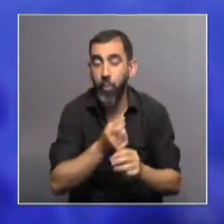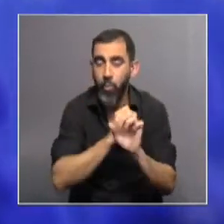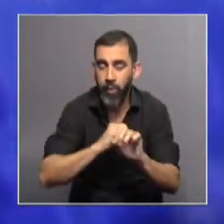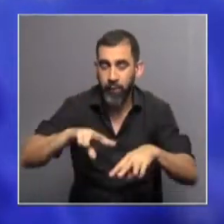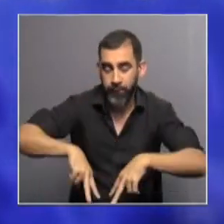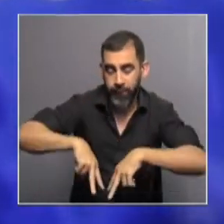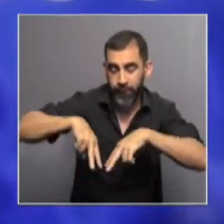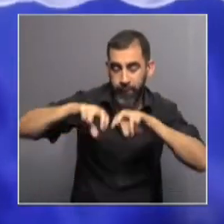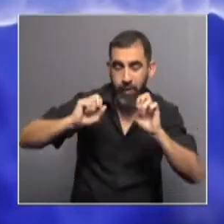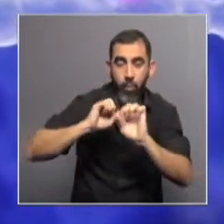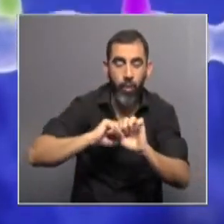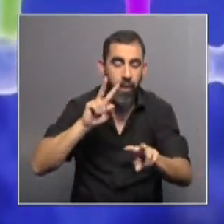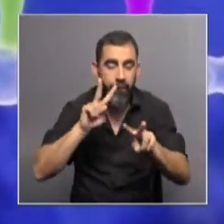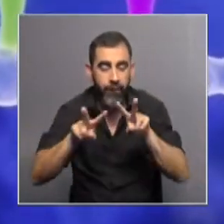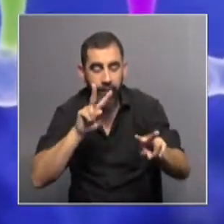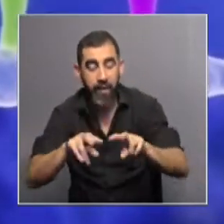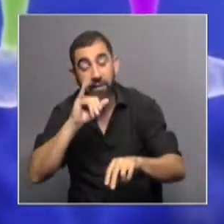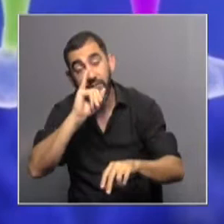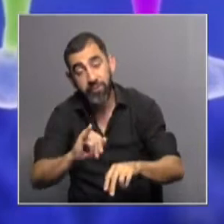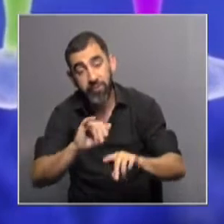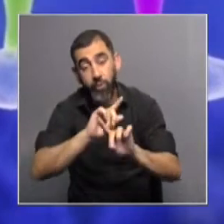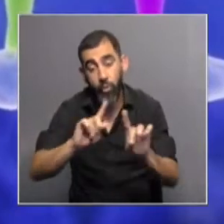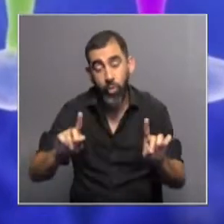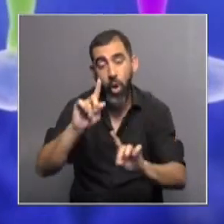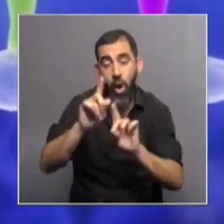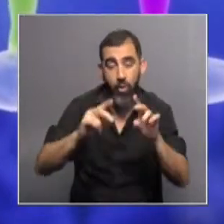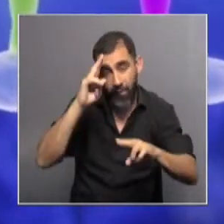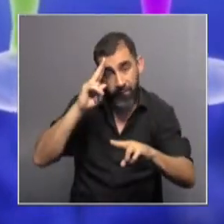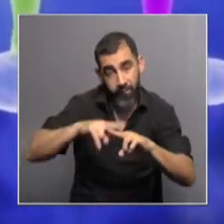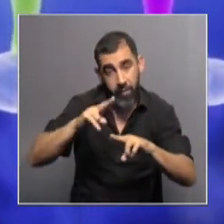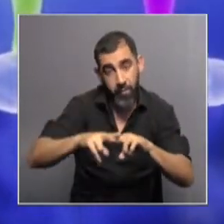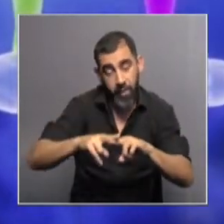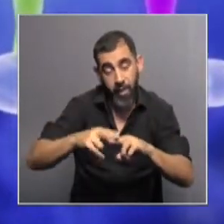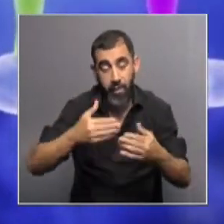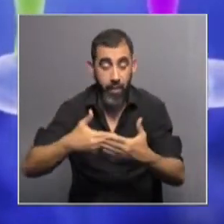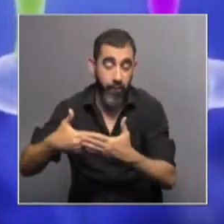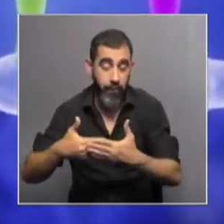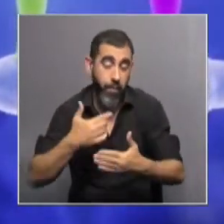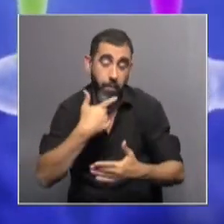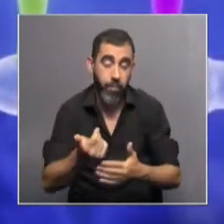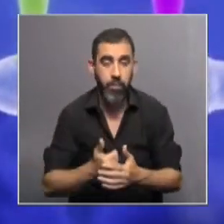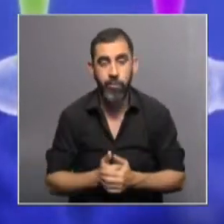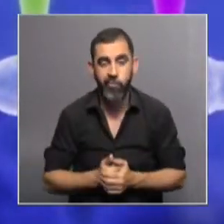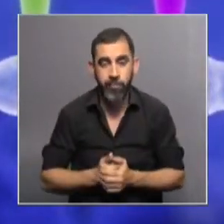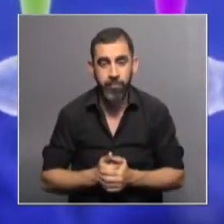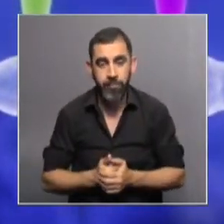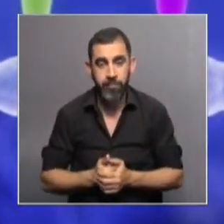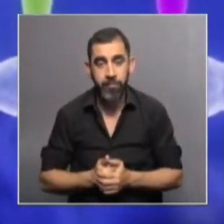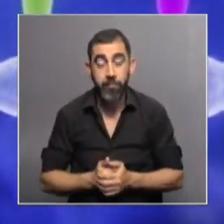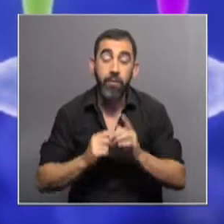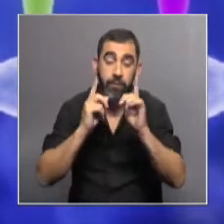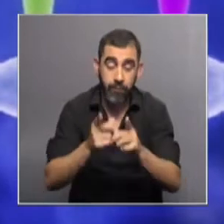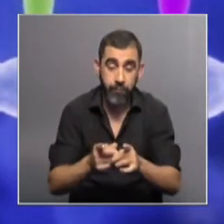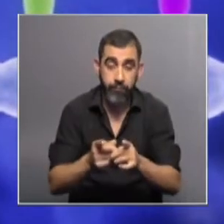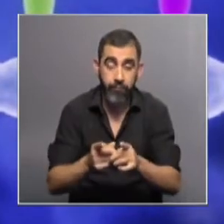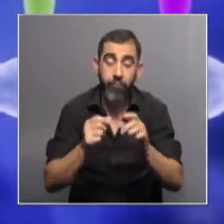analizar y poder ver, digamos, si uno va a encontrarse con patologías tempranas o con alguna cosa de otro tipo. Pero también, por el otro